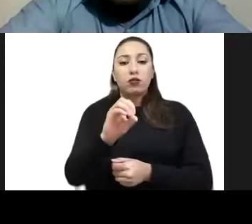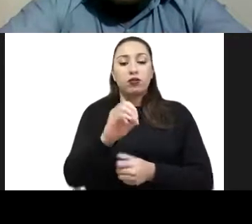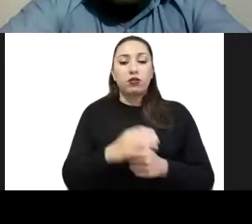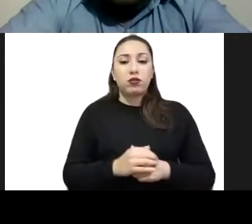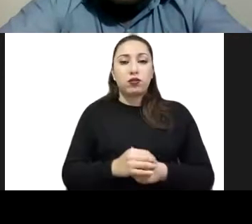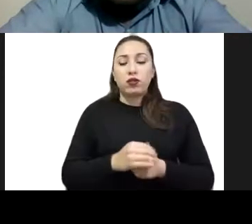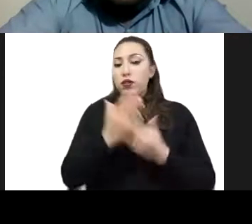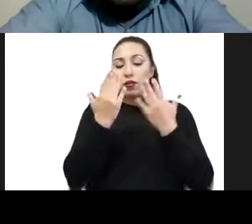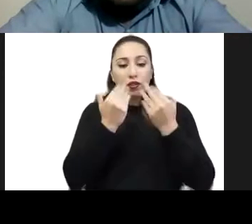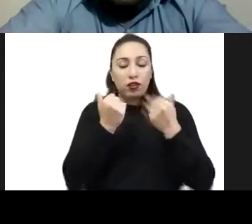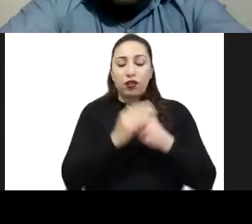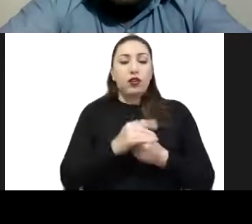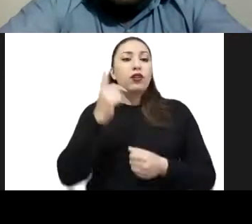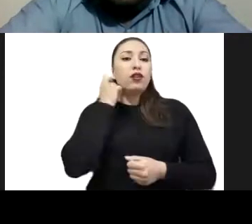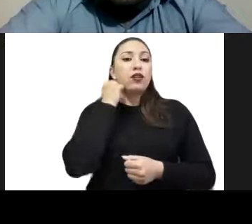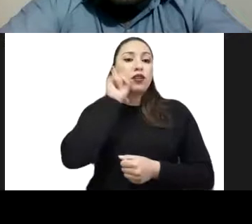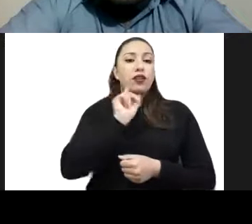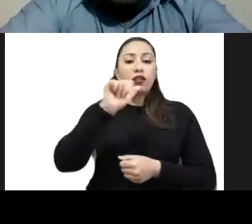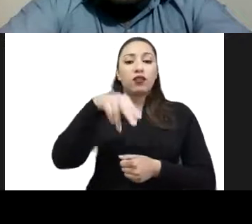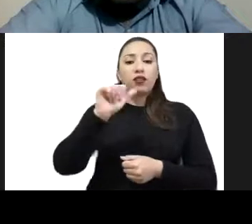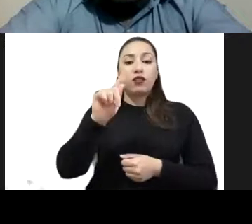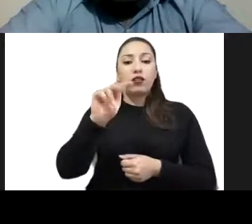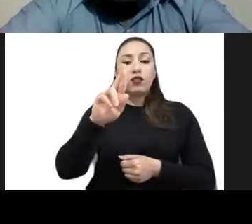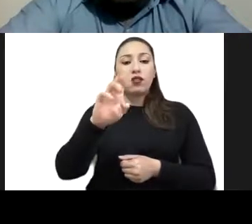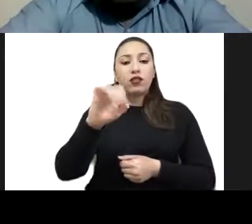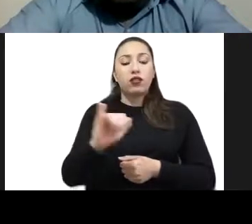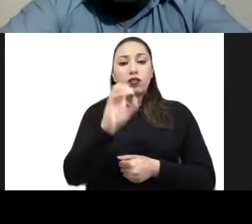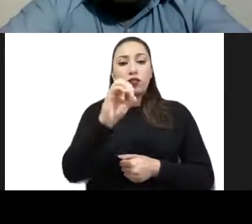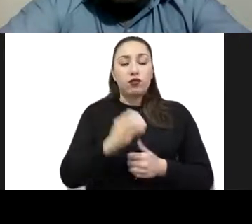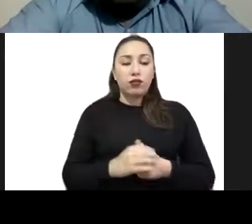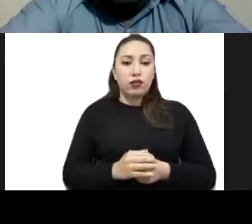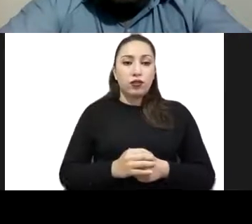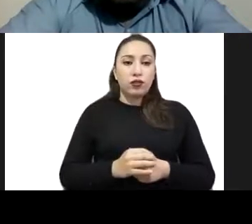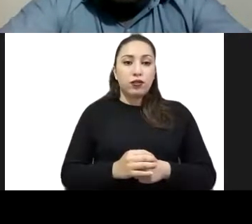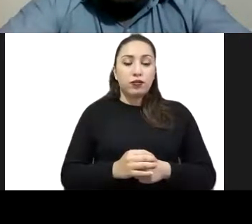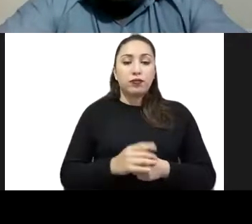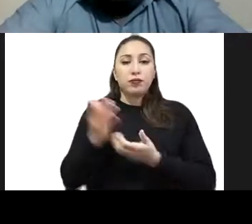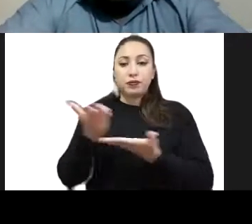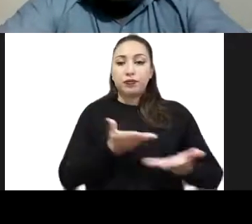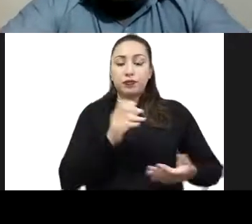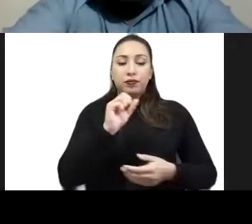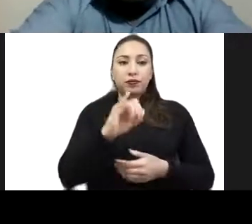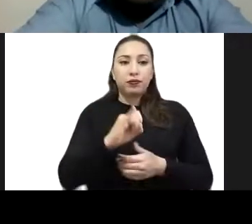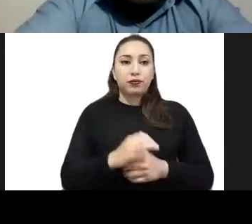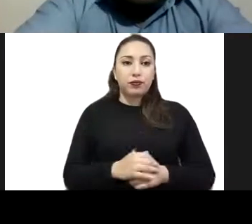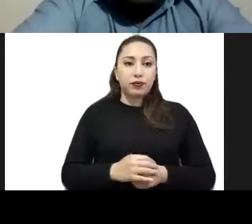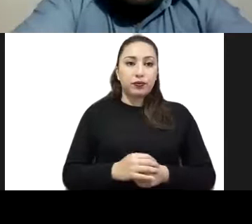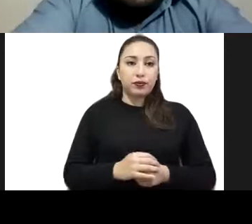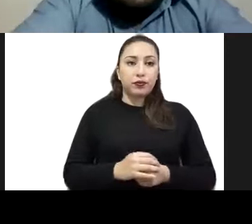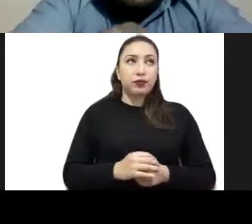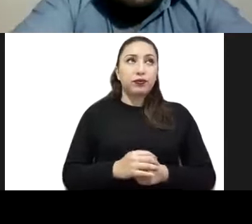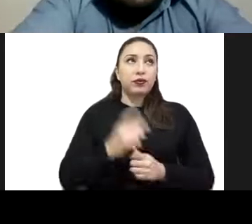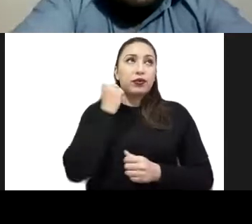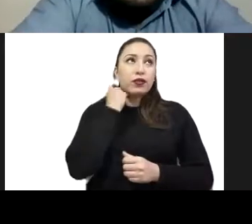no se encuentra. Diputada Ana Cristina Hernández Trejo. Ana Hernández, presente. Muchas gracias. Diputada